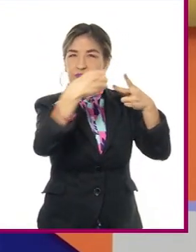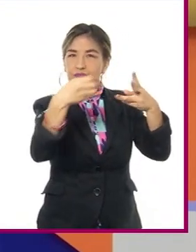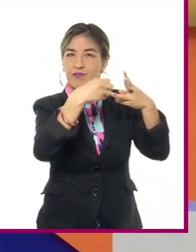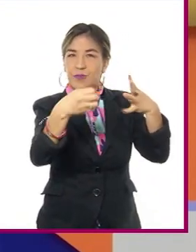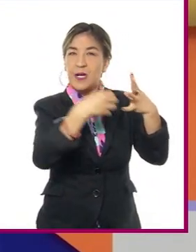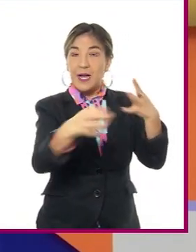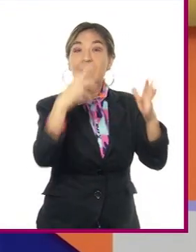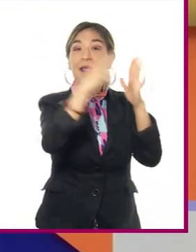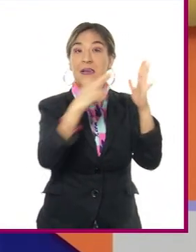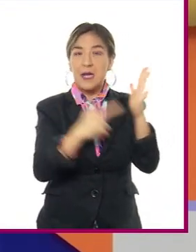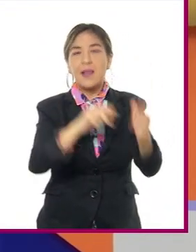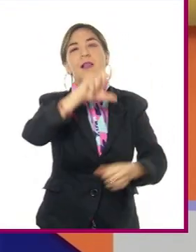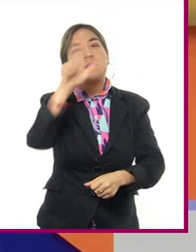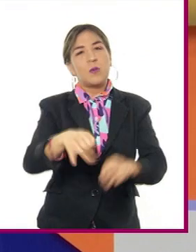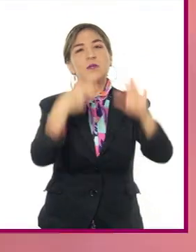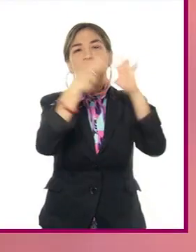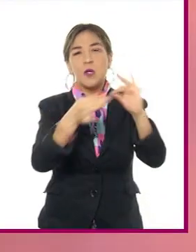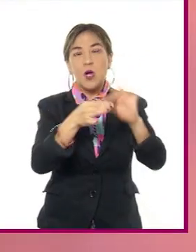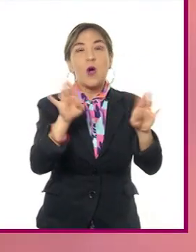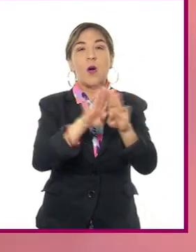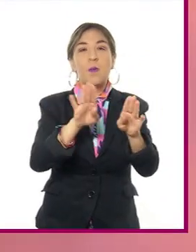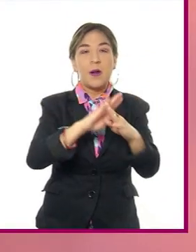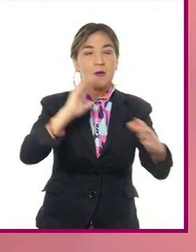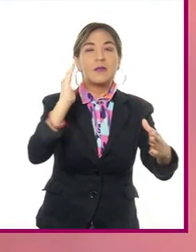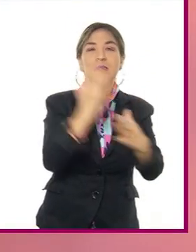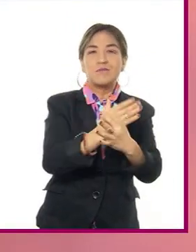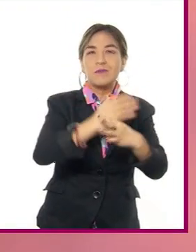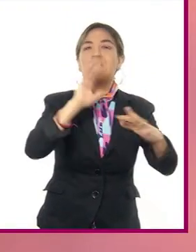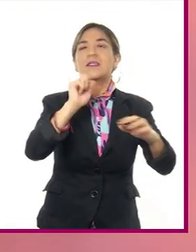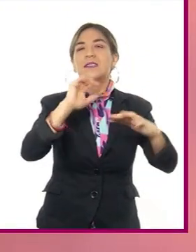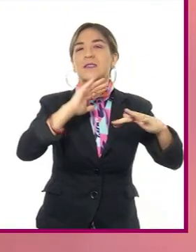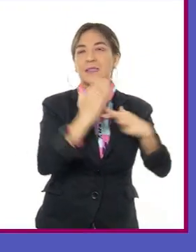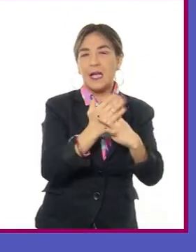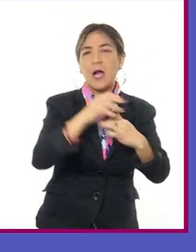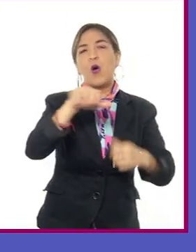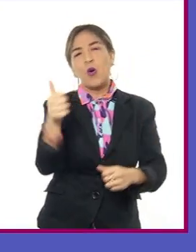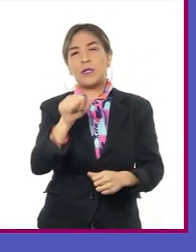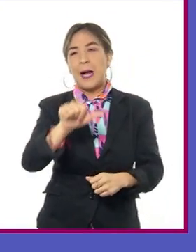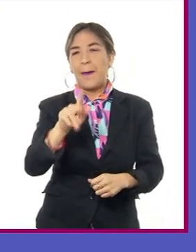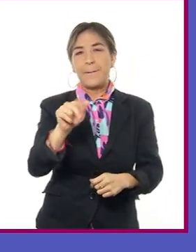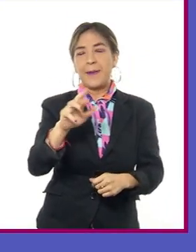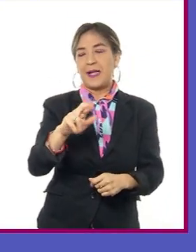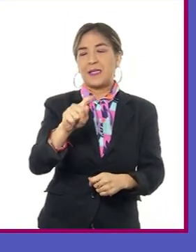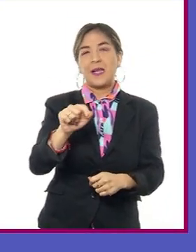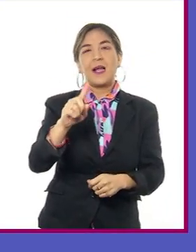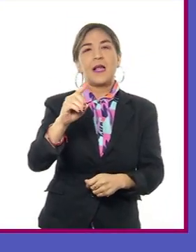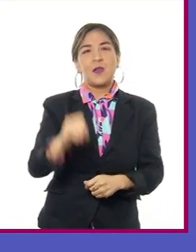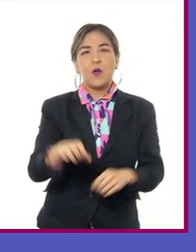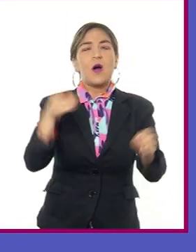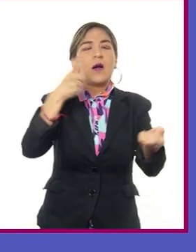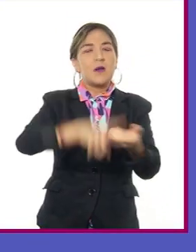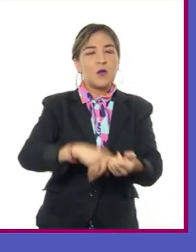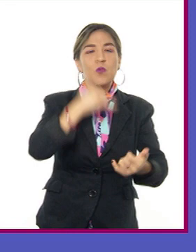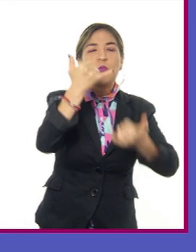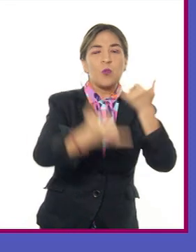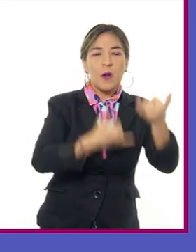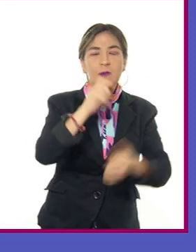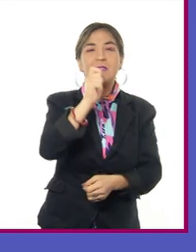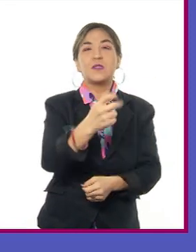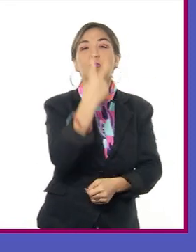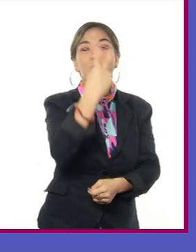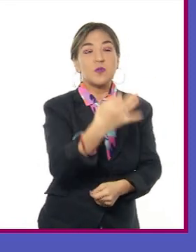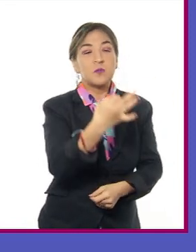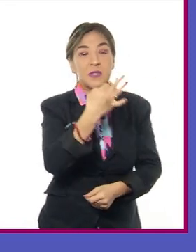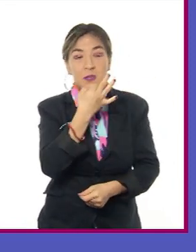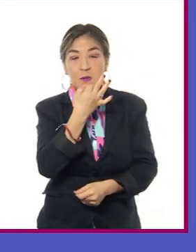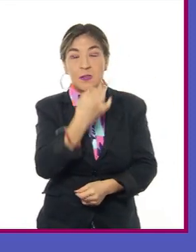después clasificarlas en apartados o secciones. Habrá intervalos de juego de 2